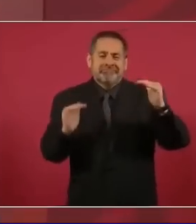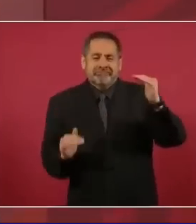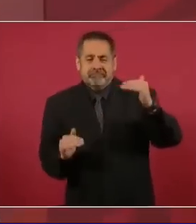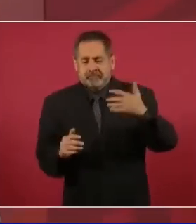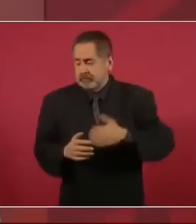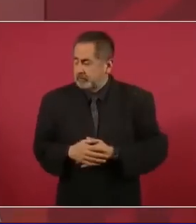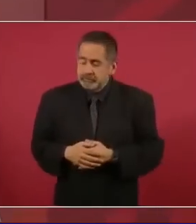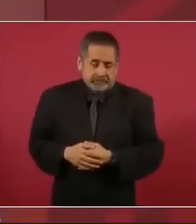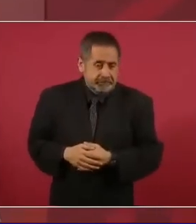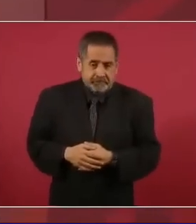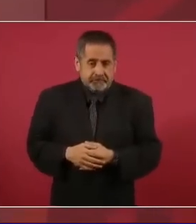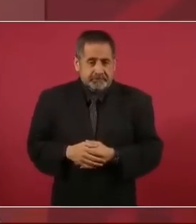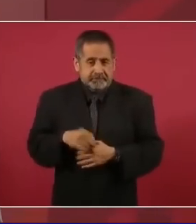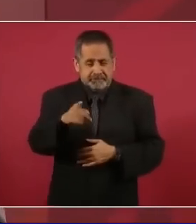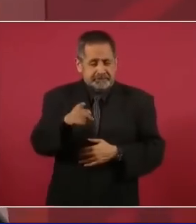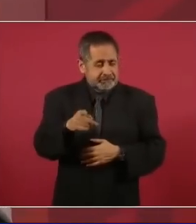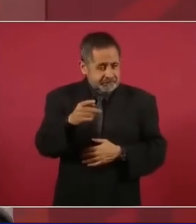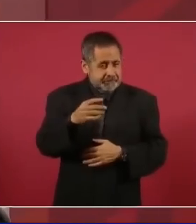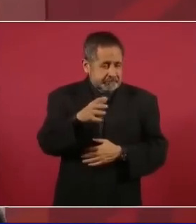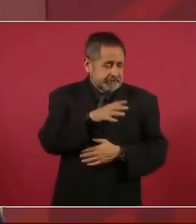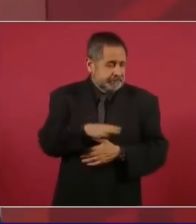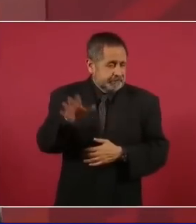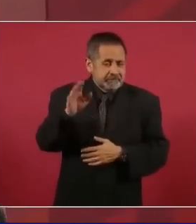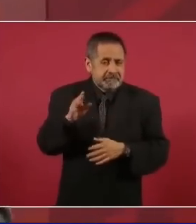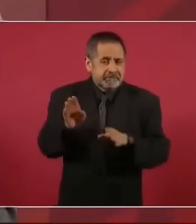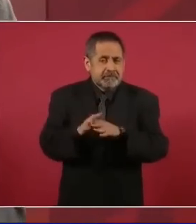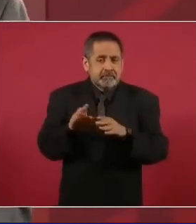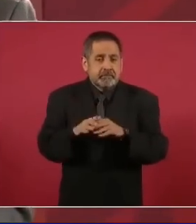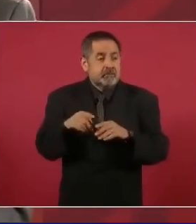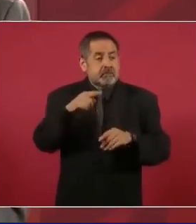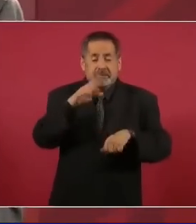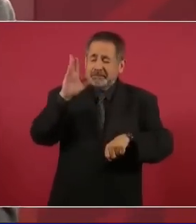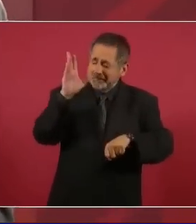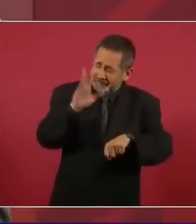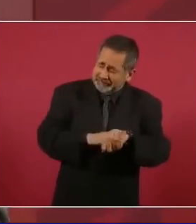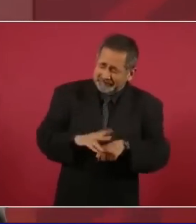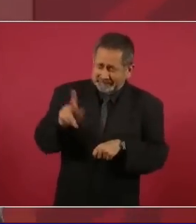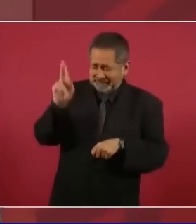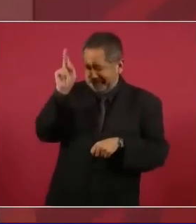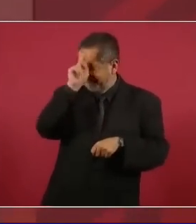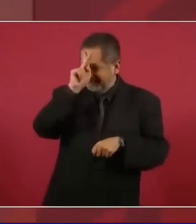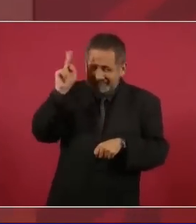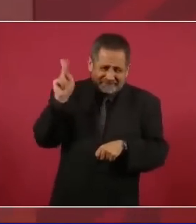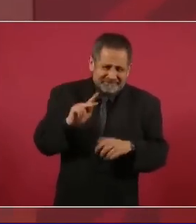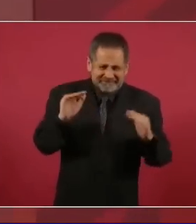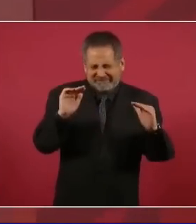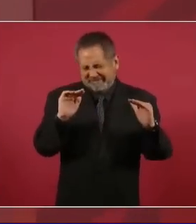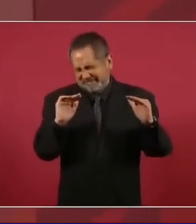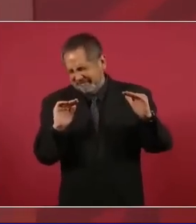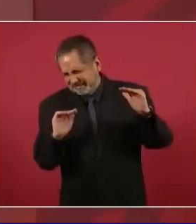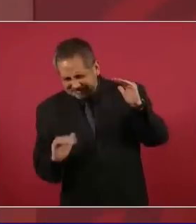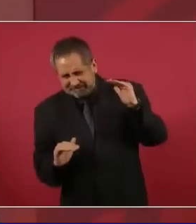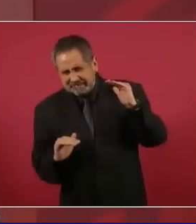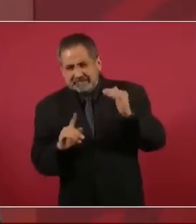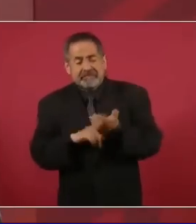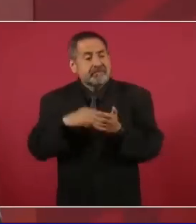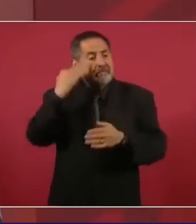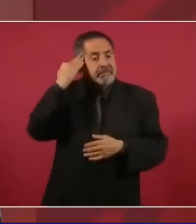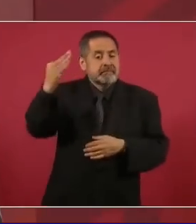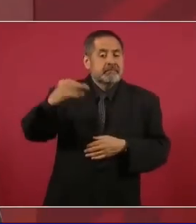aunque parezca increíble, se profundizó aún más en el periodo